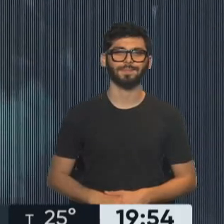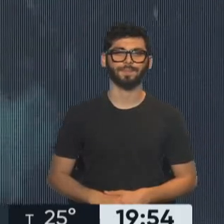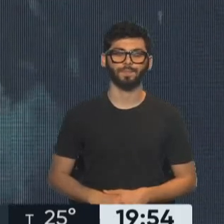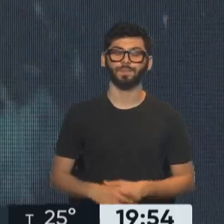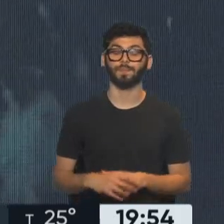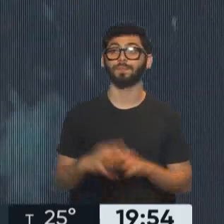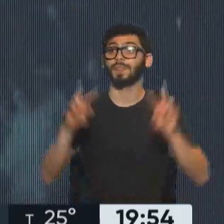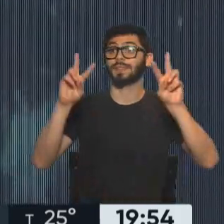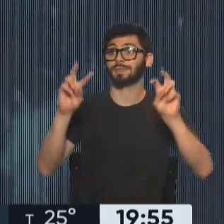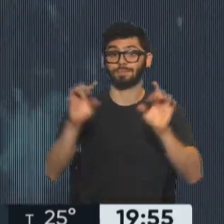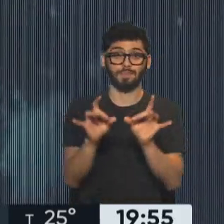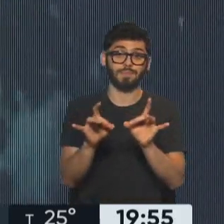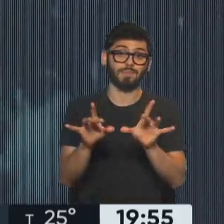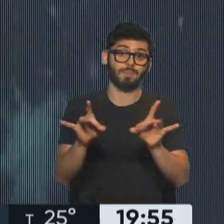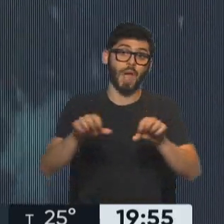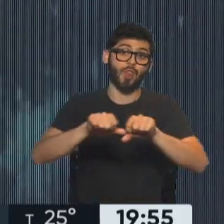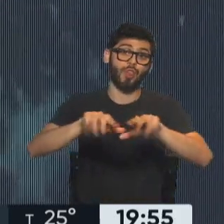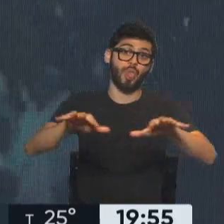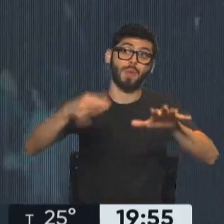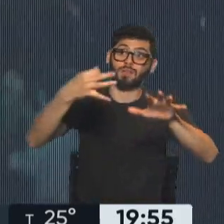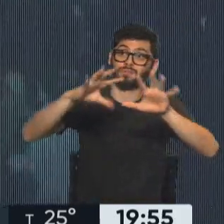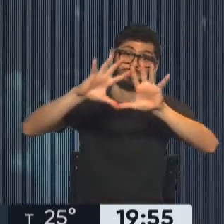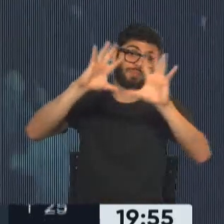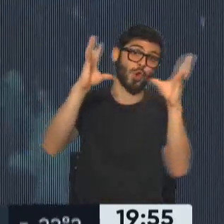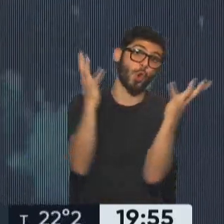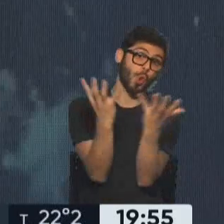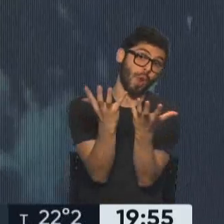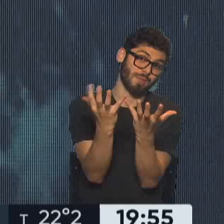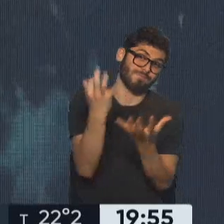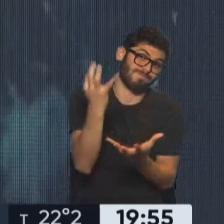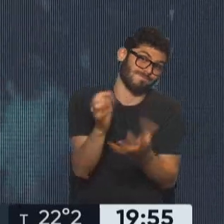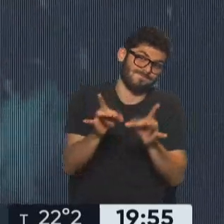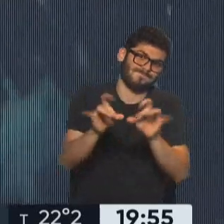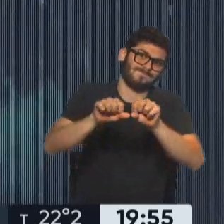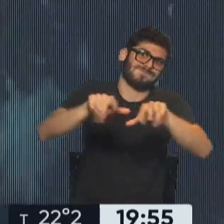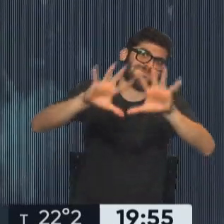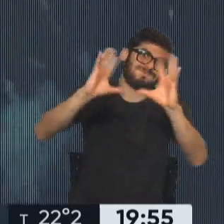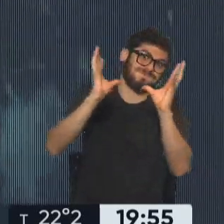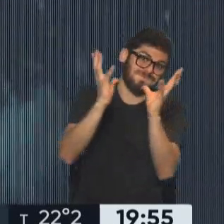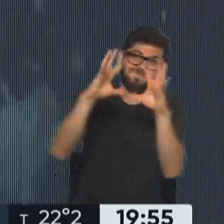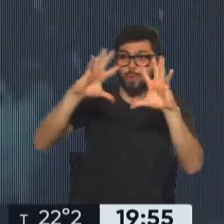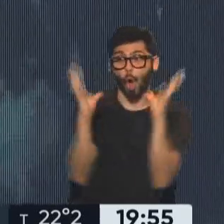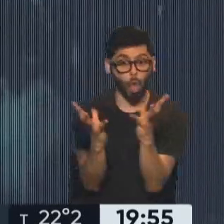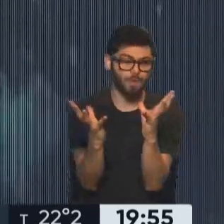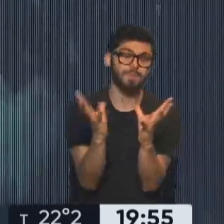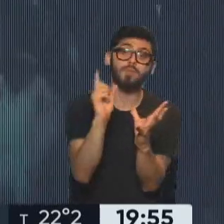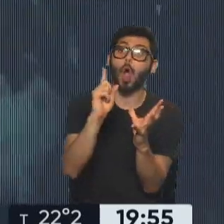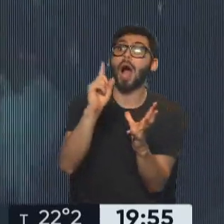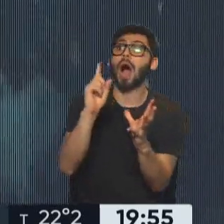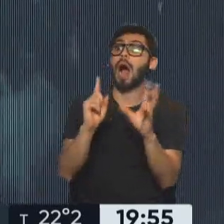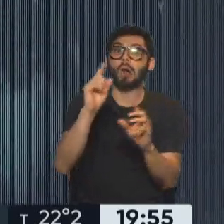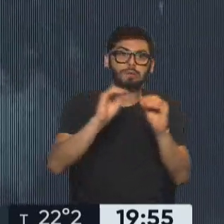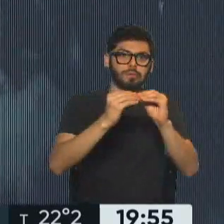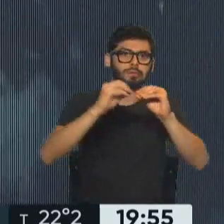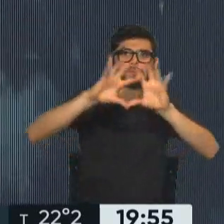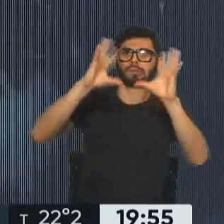Cuando hablamos de pandemia, hablamos de una globalidad, por algo se dice pandemia. Pero hay otros temas que también son globales, lamentablemente, y tiene que ver, por ejemplo,